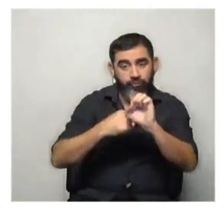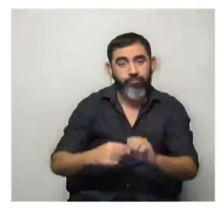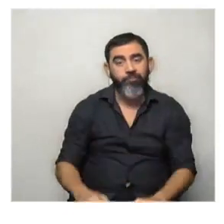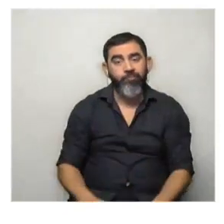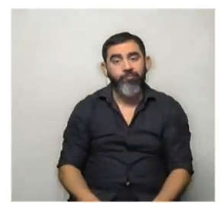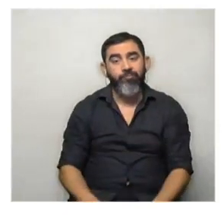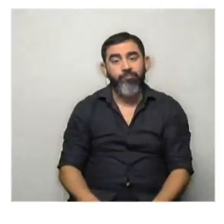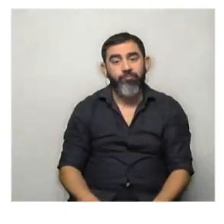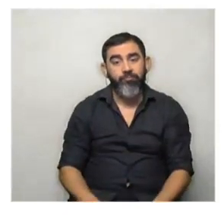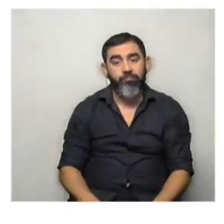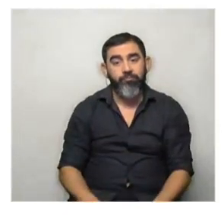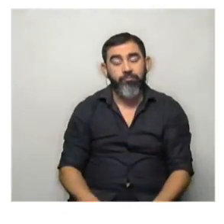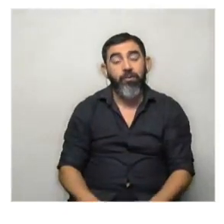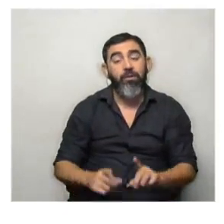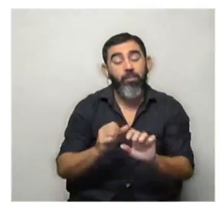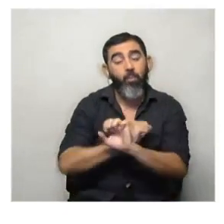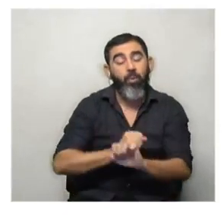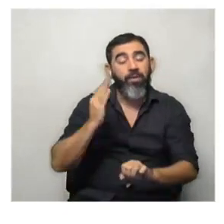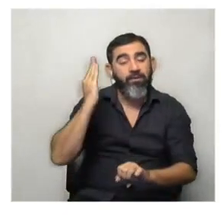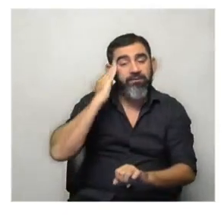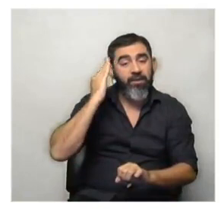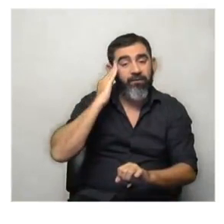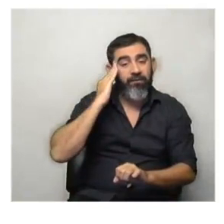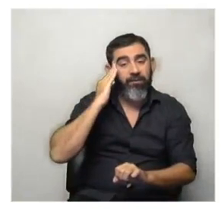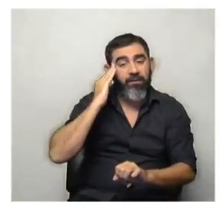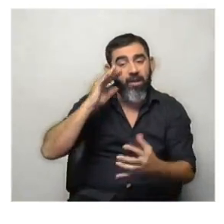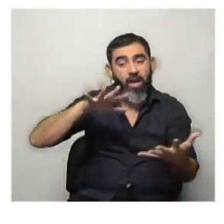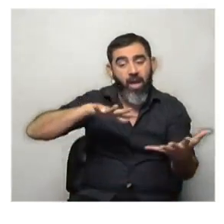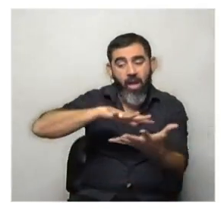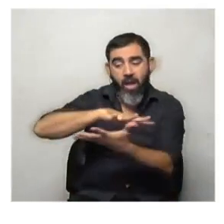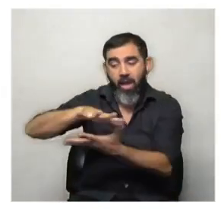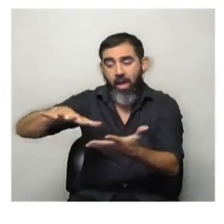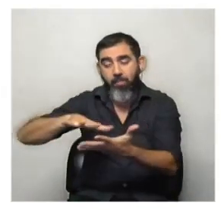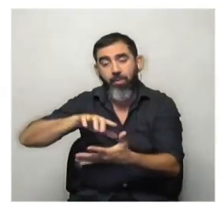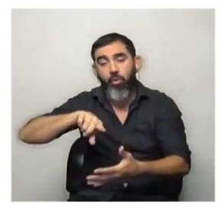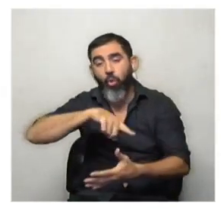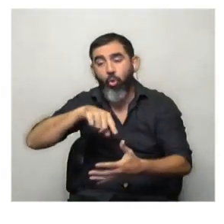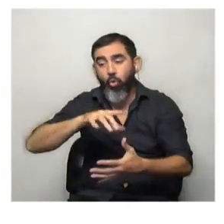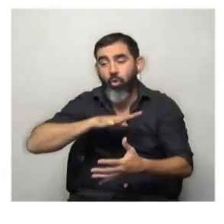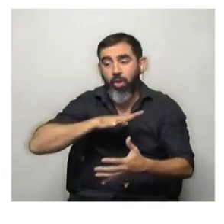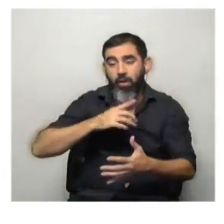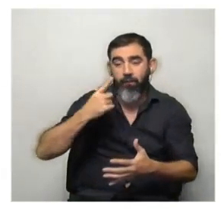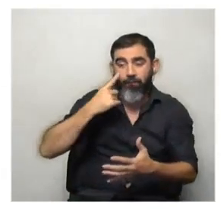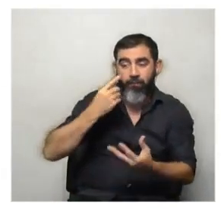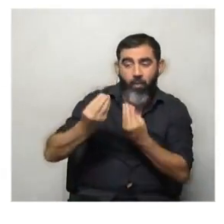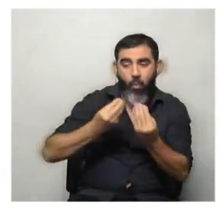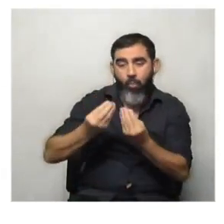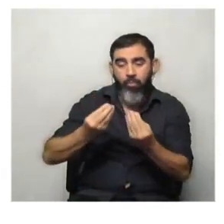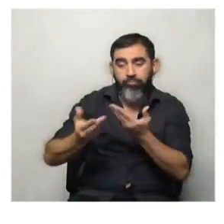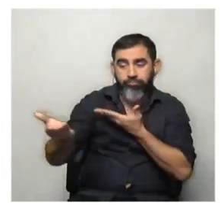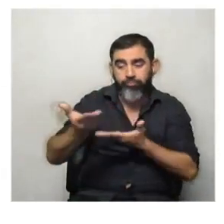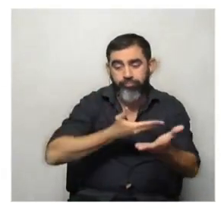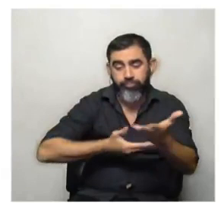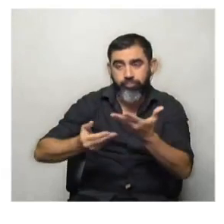eso, nos podría decir también parte de lo que es el ambiente, de cómo se comportan y cómo interactúan